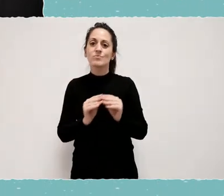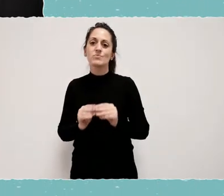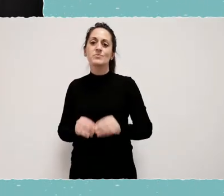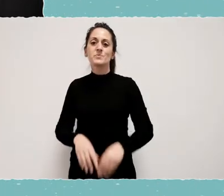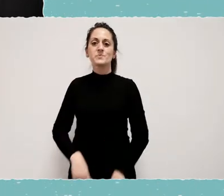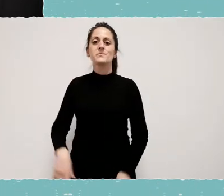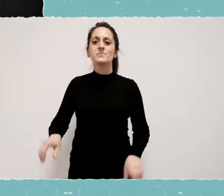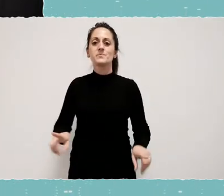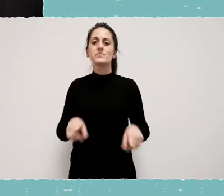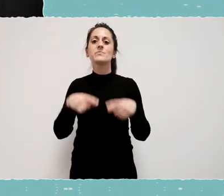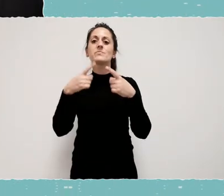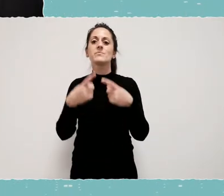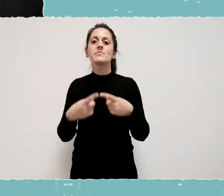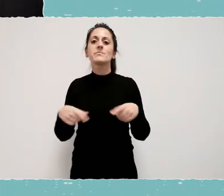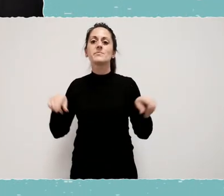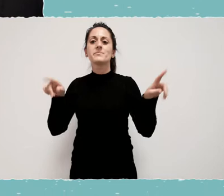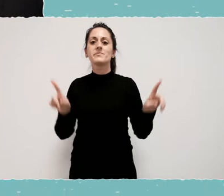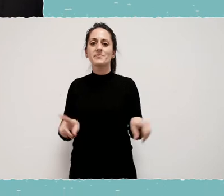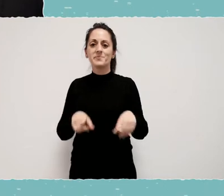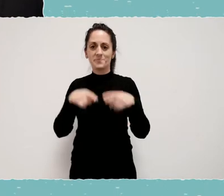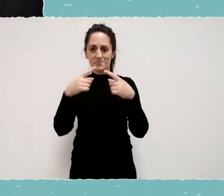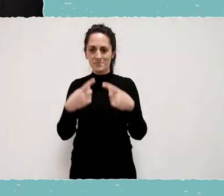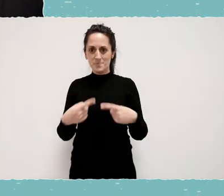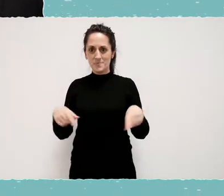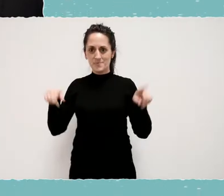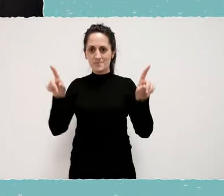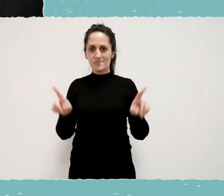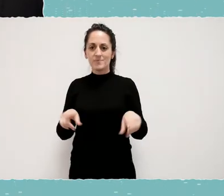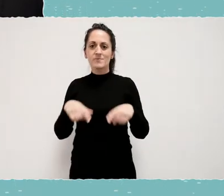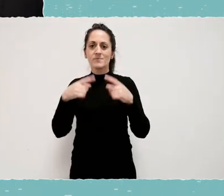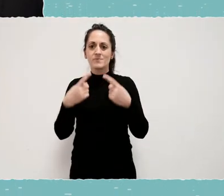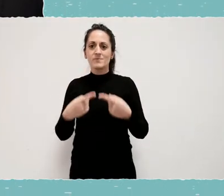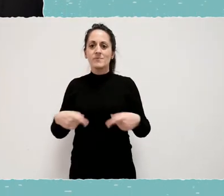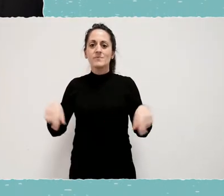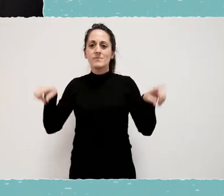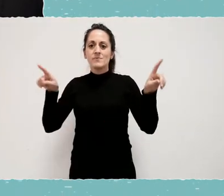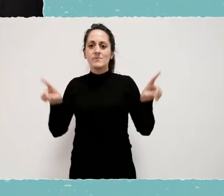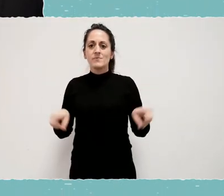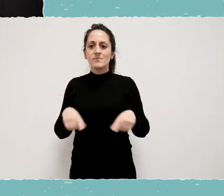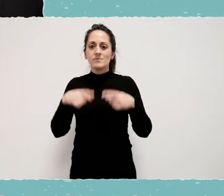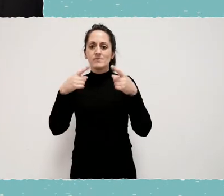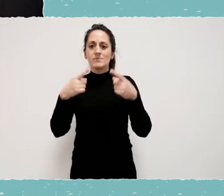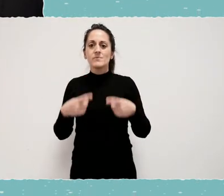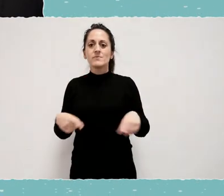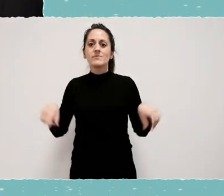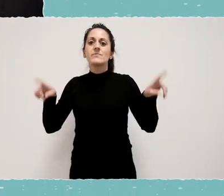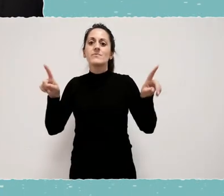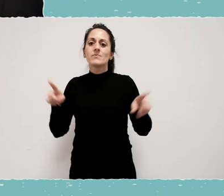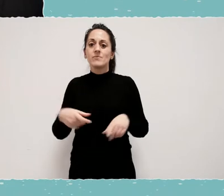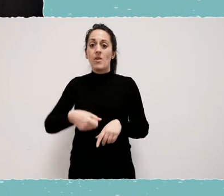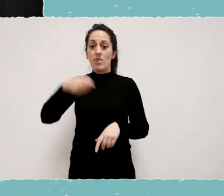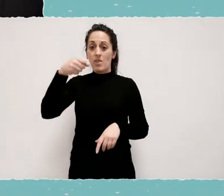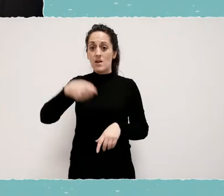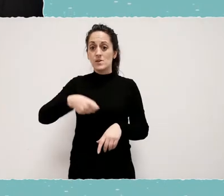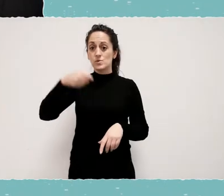componer, proviños de unos honros que vamos a morrer.